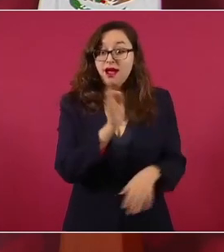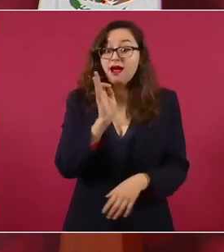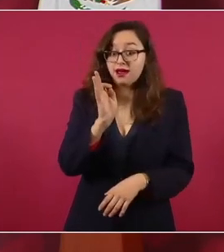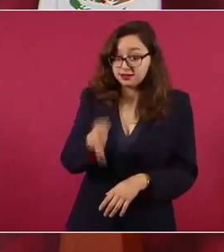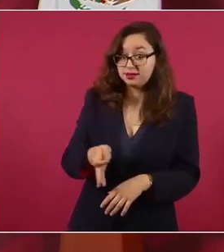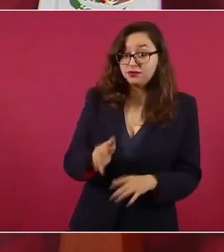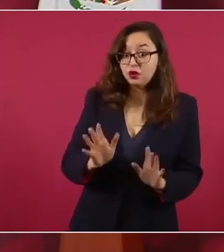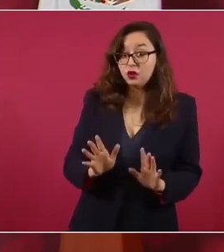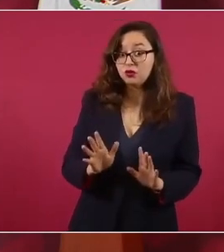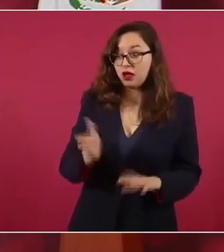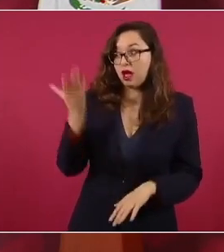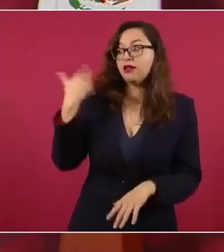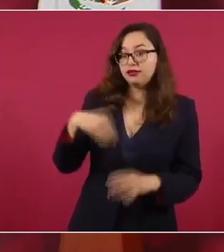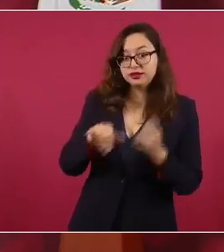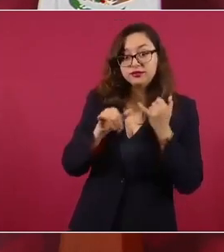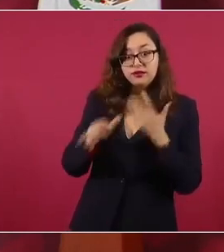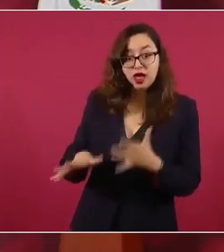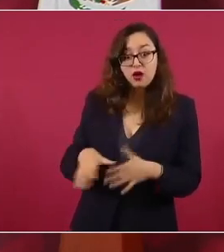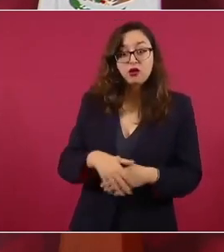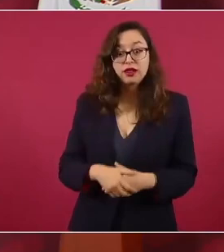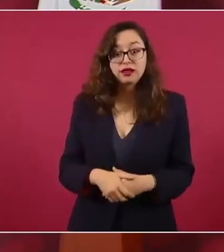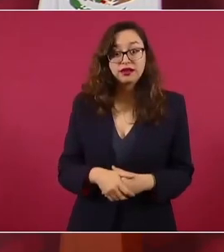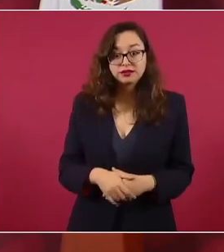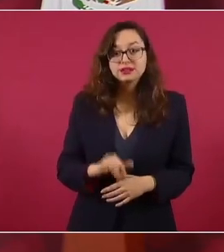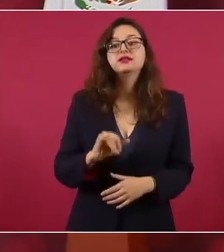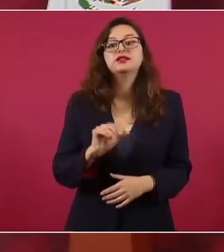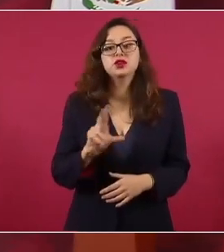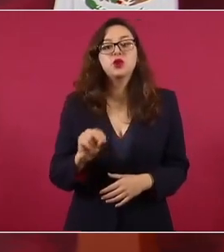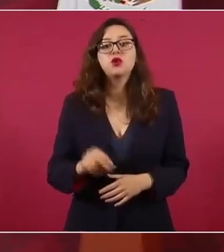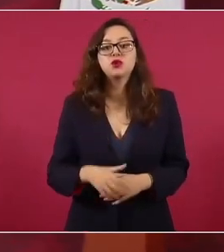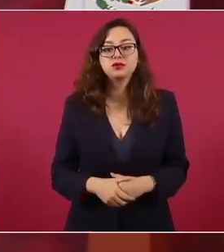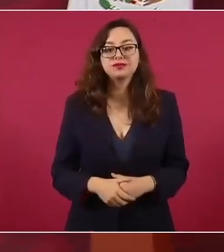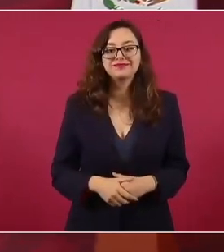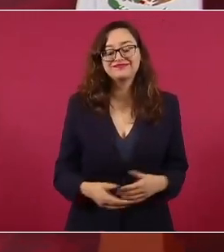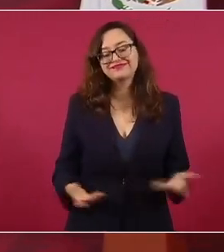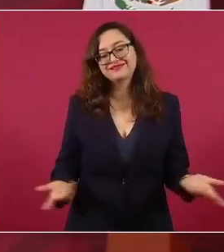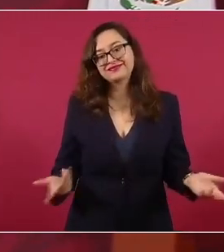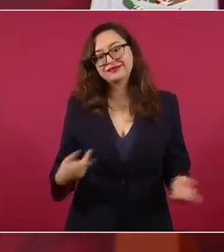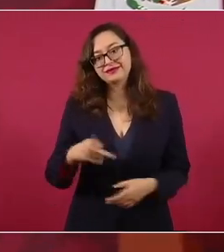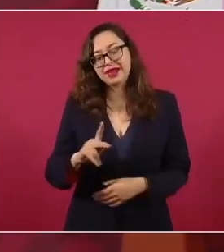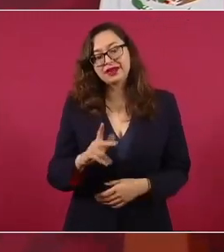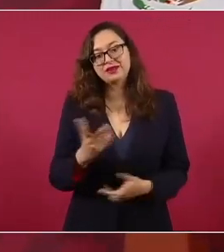Nada más que está muy difícil que en los medios de información